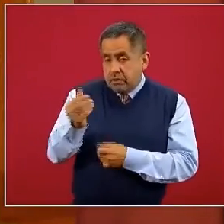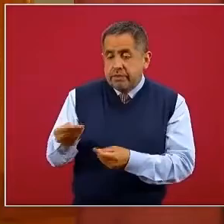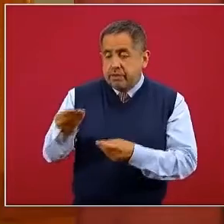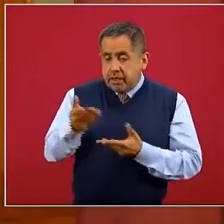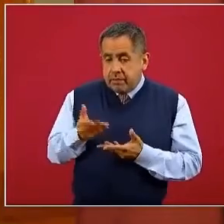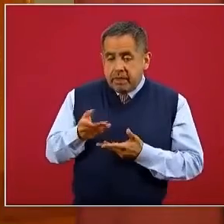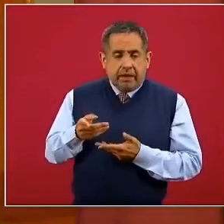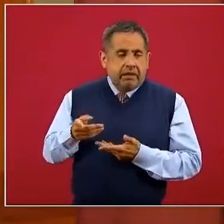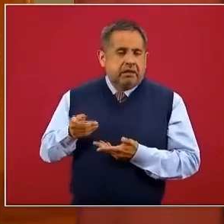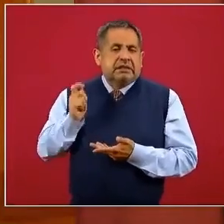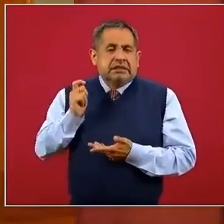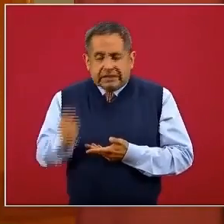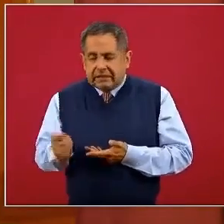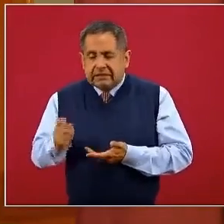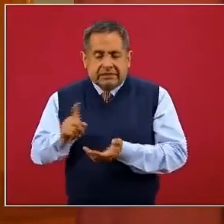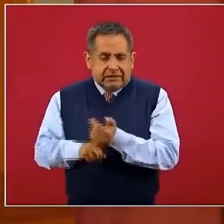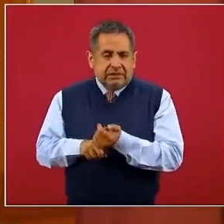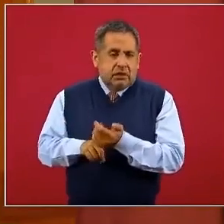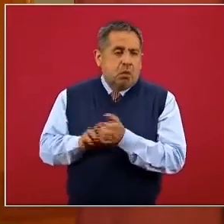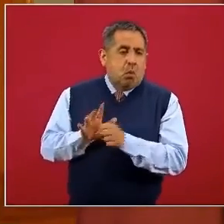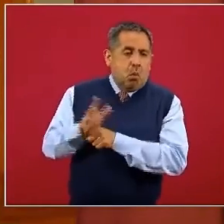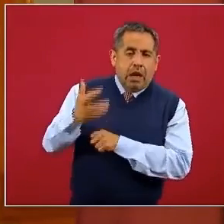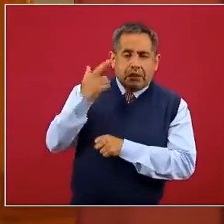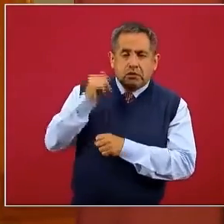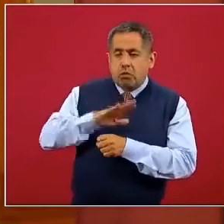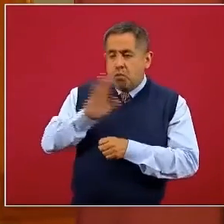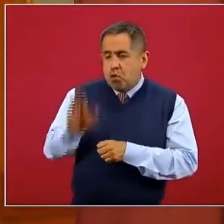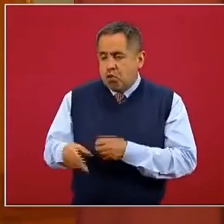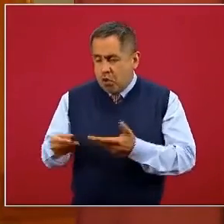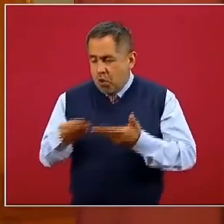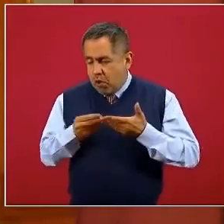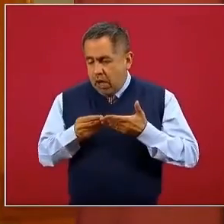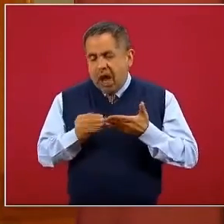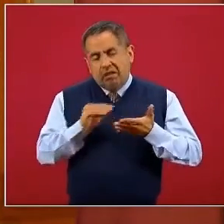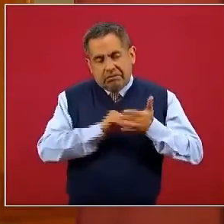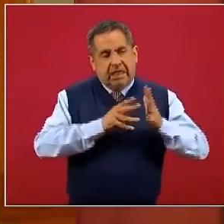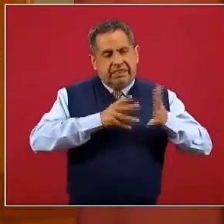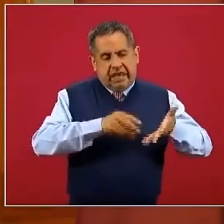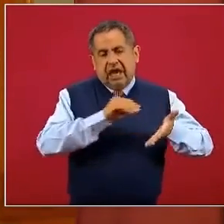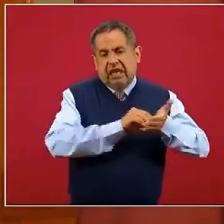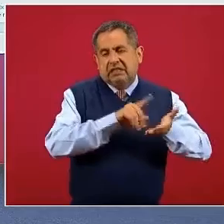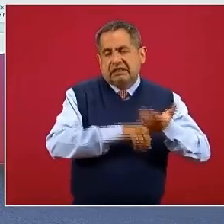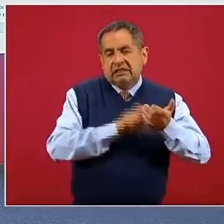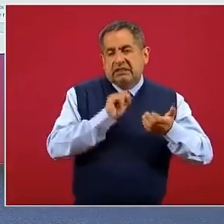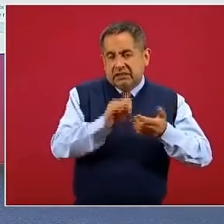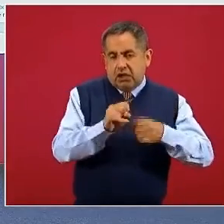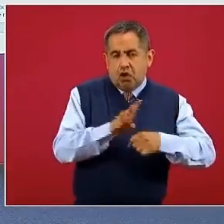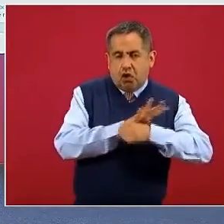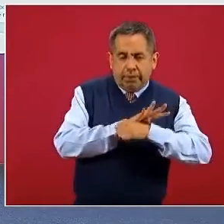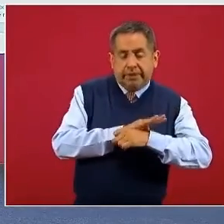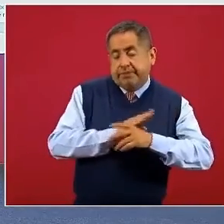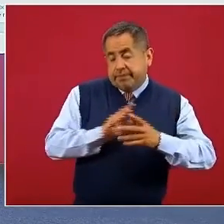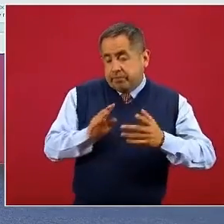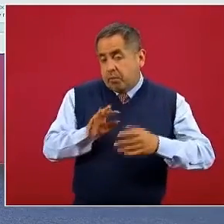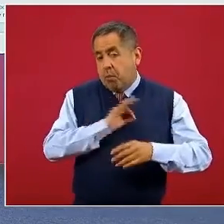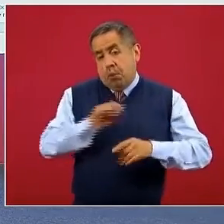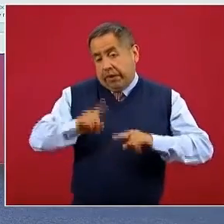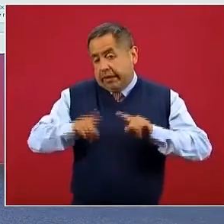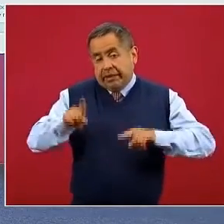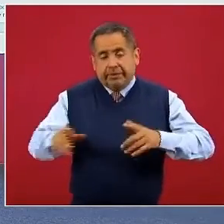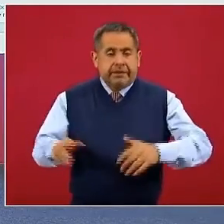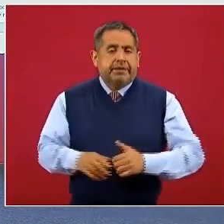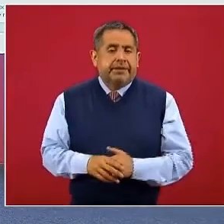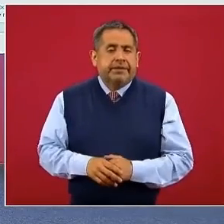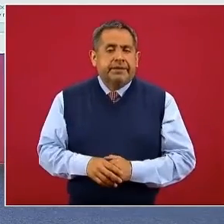su dictaminación clínica epidemiológica, podrían sumarse como defunciones confirmadas por COVID-19.